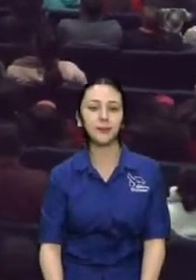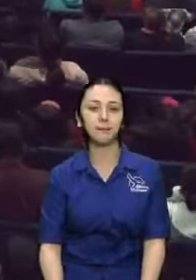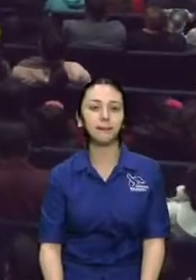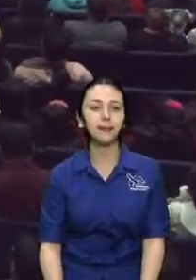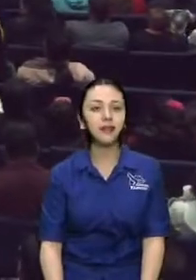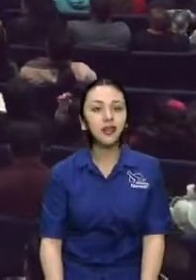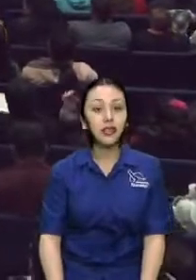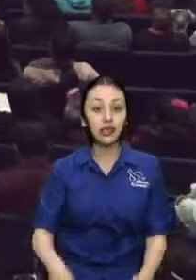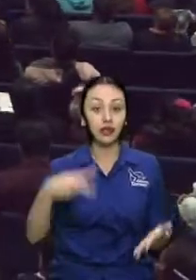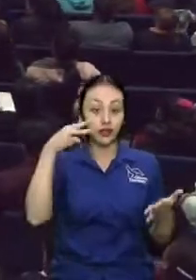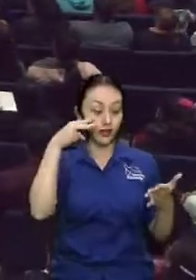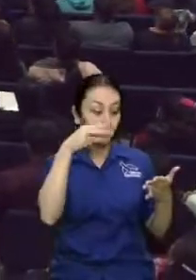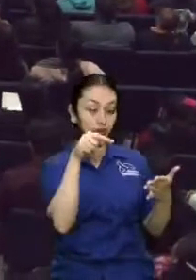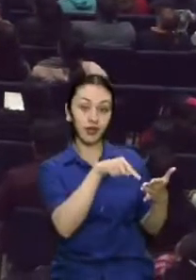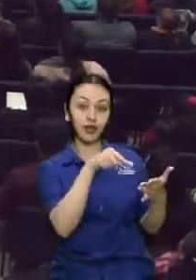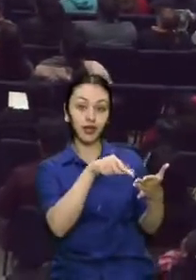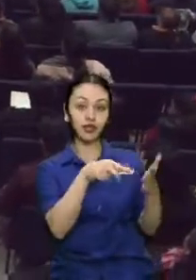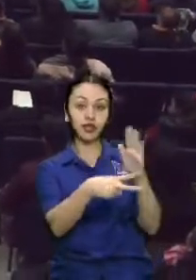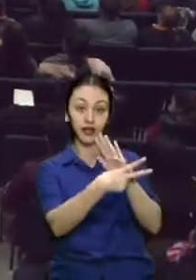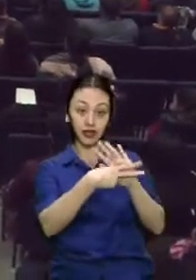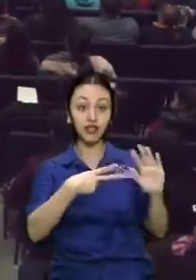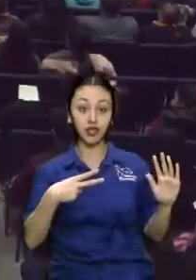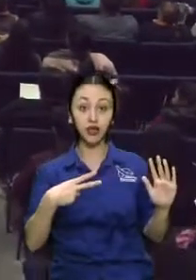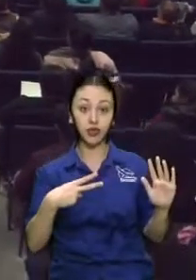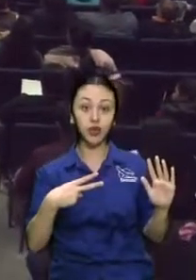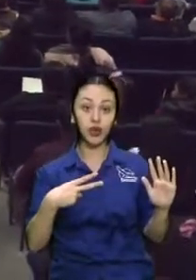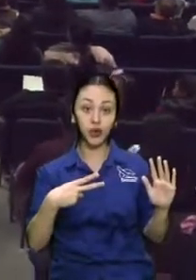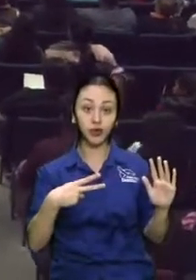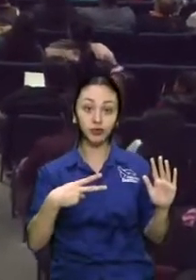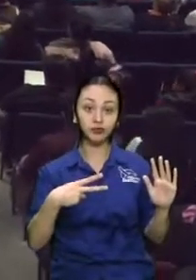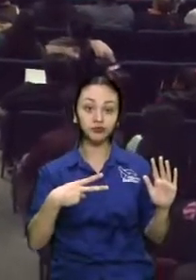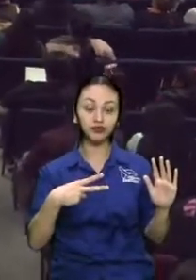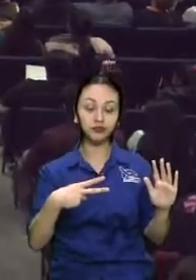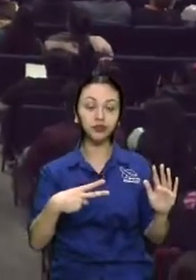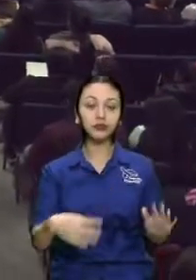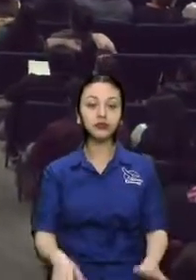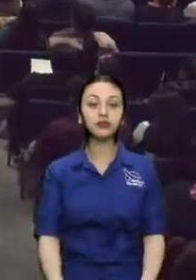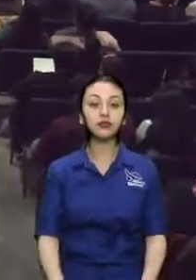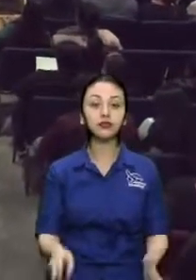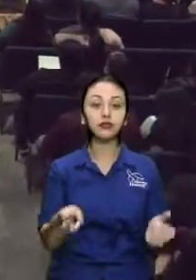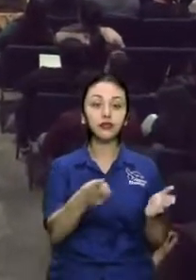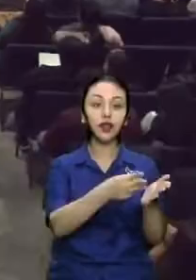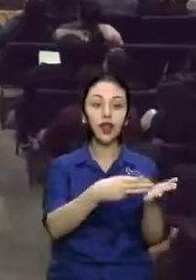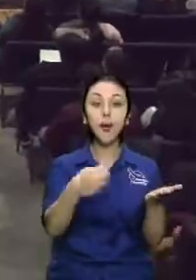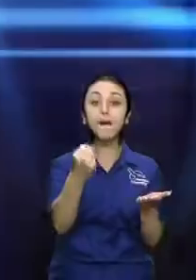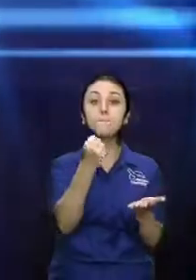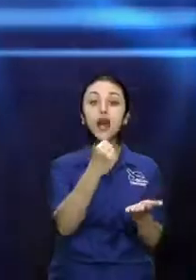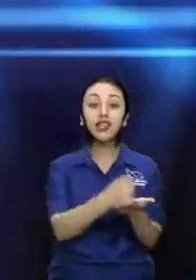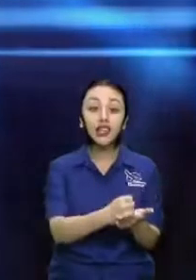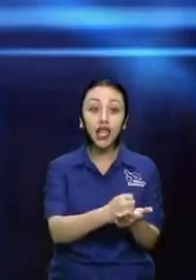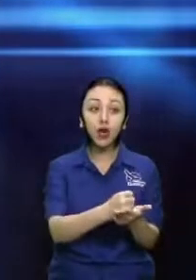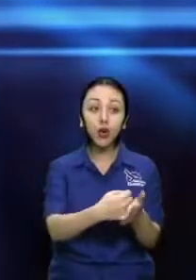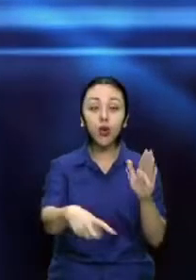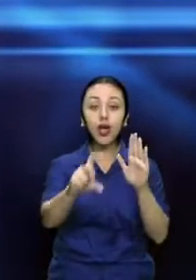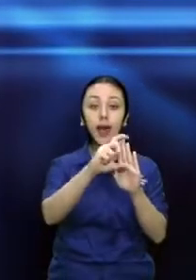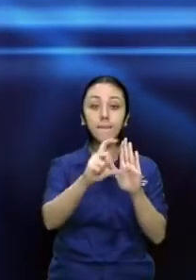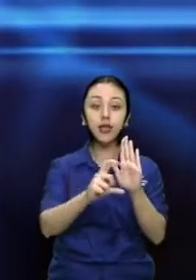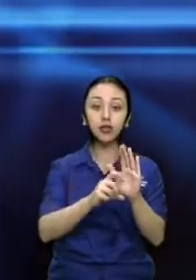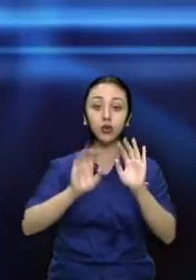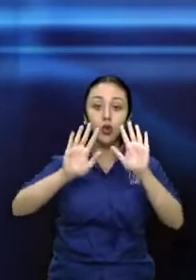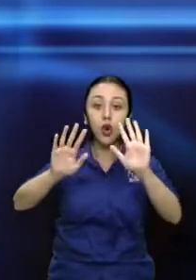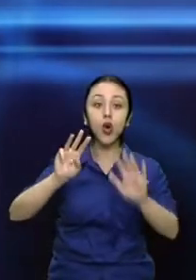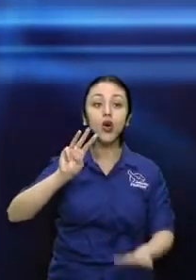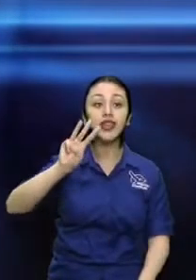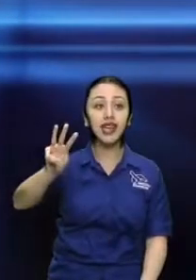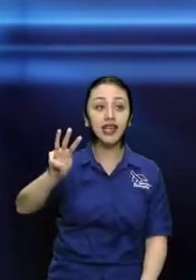Ala, mire este, qué lindo, hermano. Siempre es la misma versión, RB7, Mateo 13:32. El